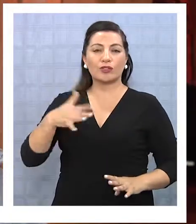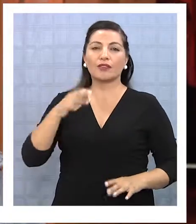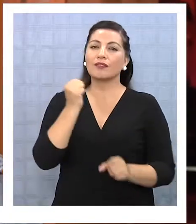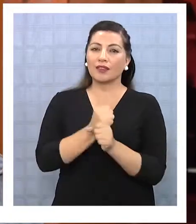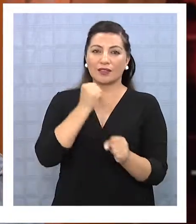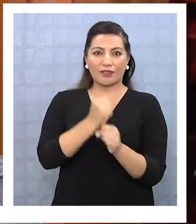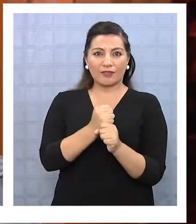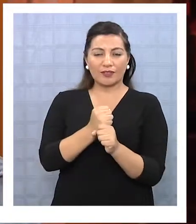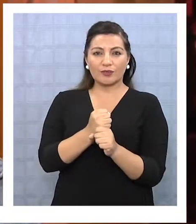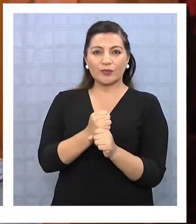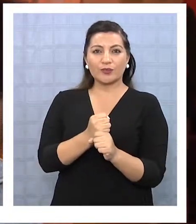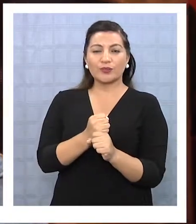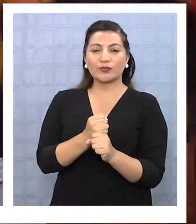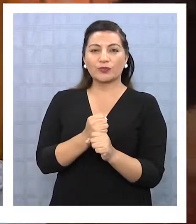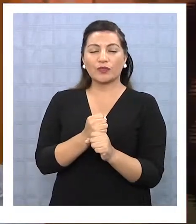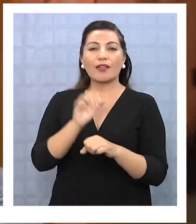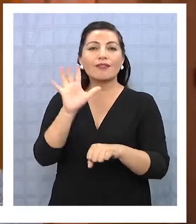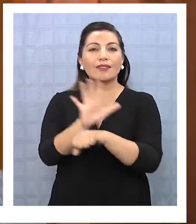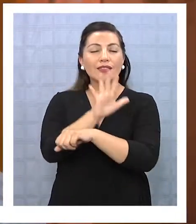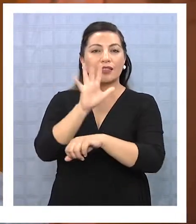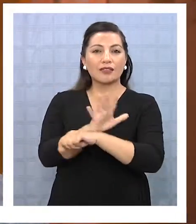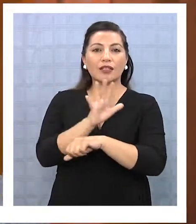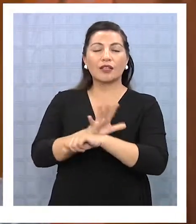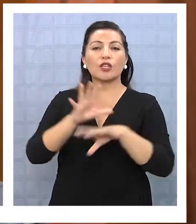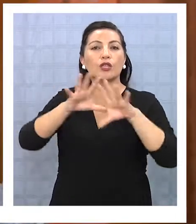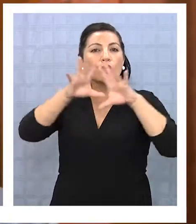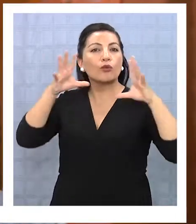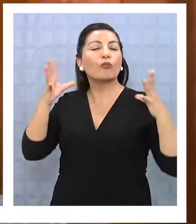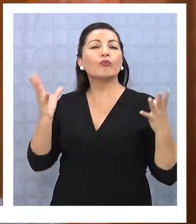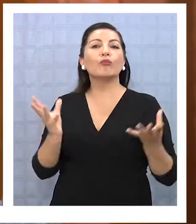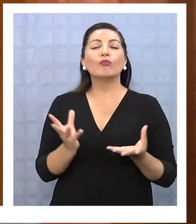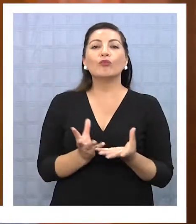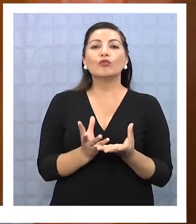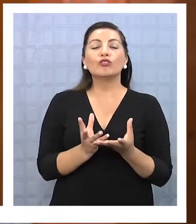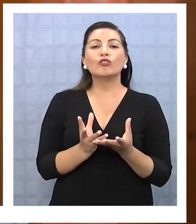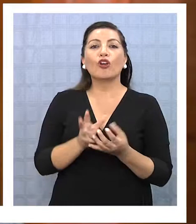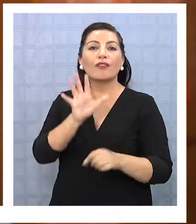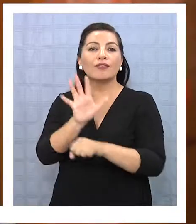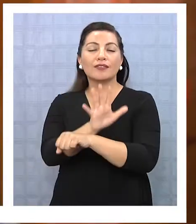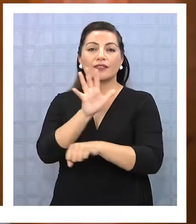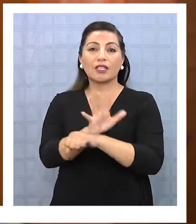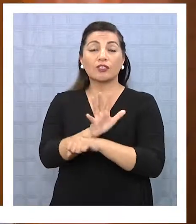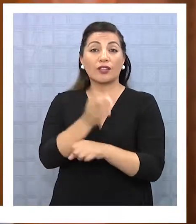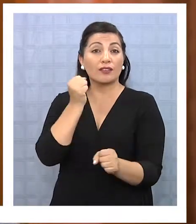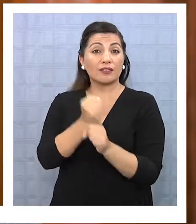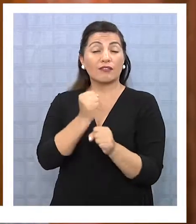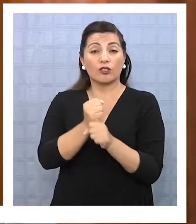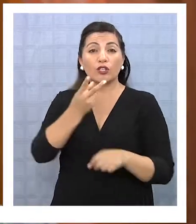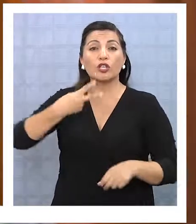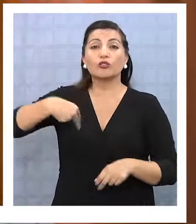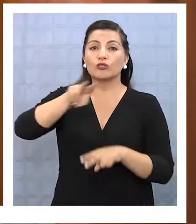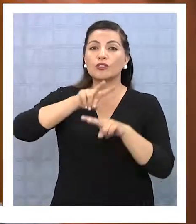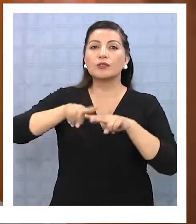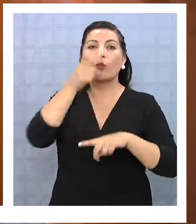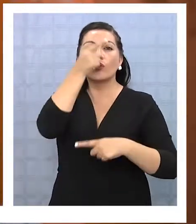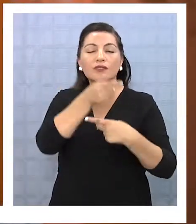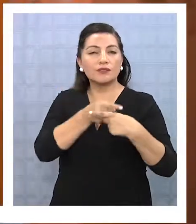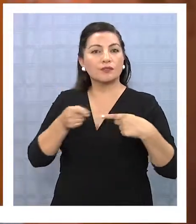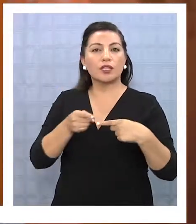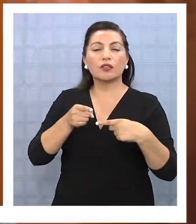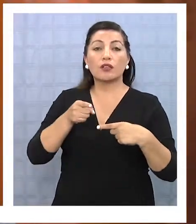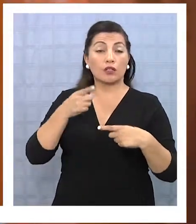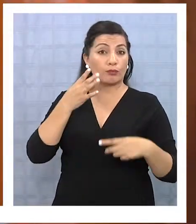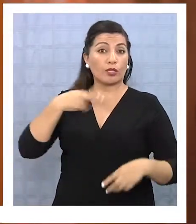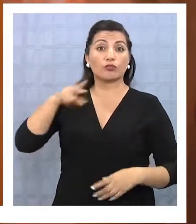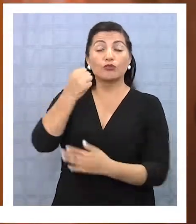el trabajo teatral, en el mundo escénico, donde en este momento el trabajo que se ha hecho durante toda la semana nos ha